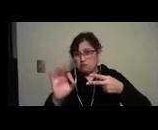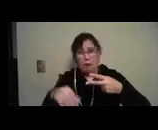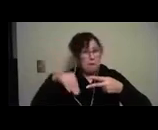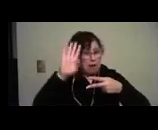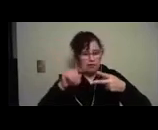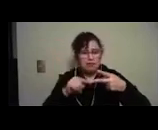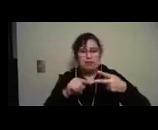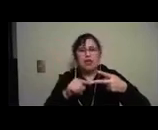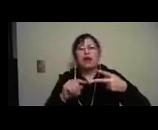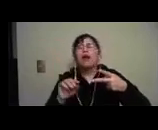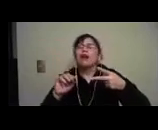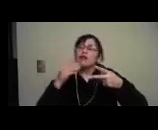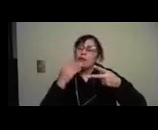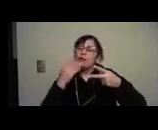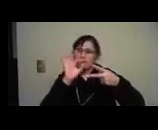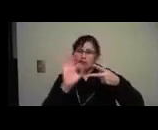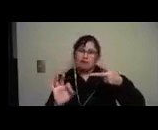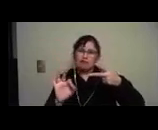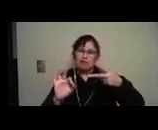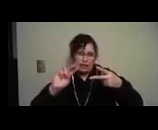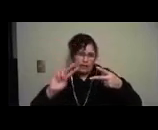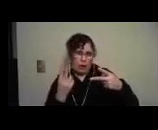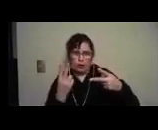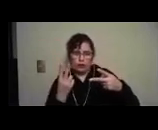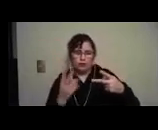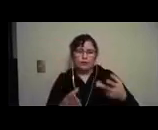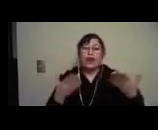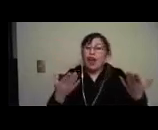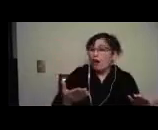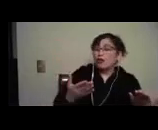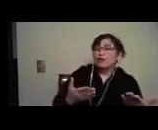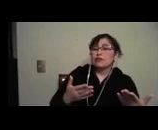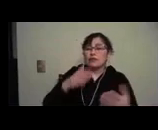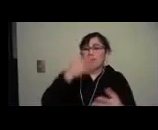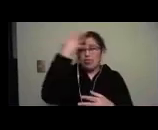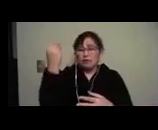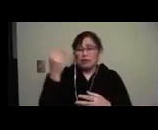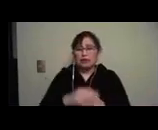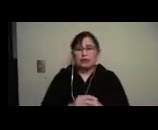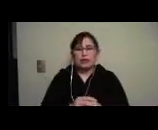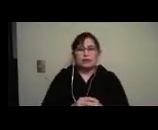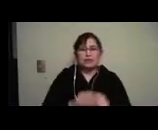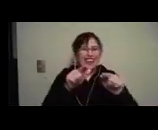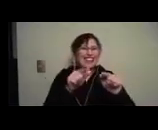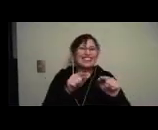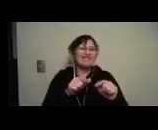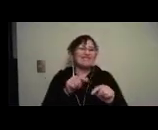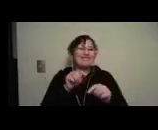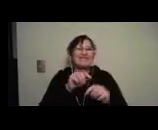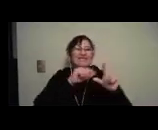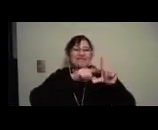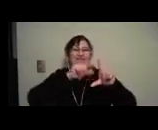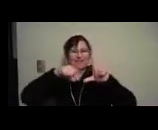en nuestro propio país, ¿ya? Ahora, entender que la demencia, aquí tengo unos datos estadísticos, ¿ya?